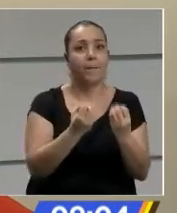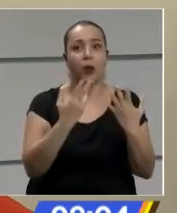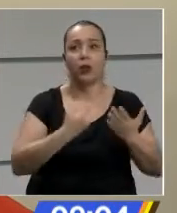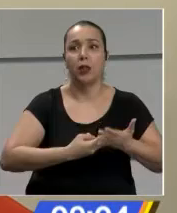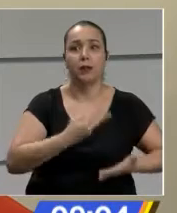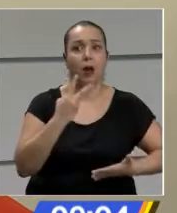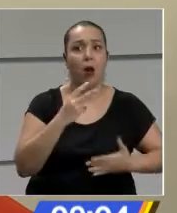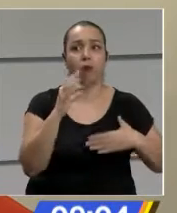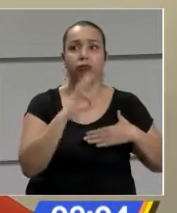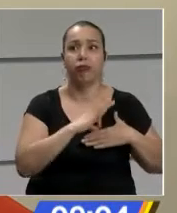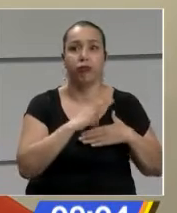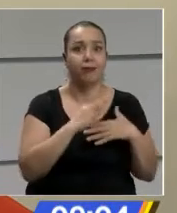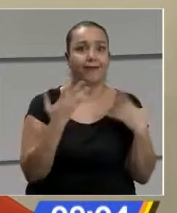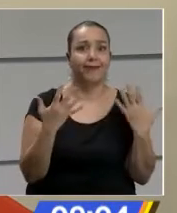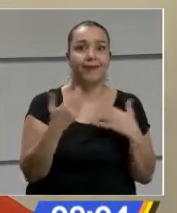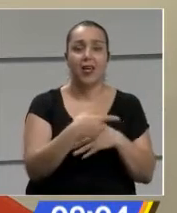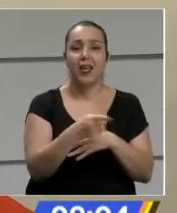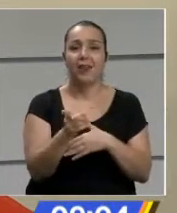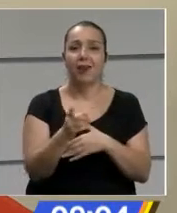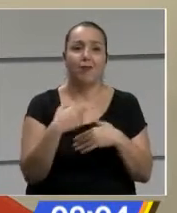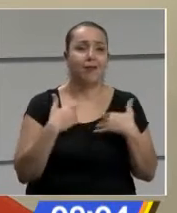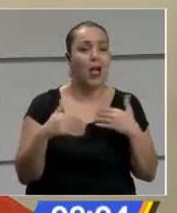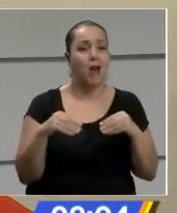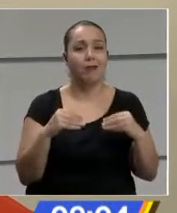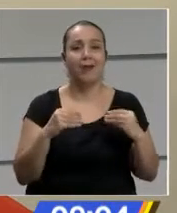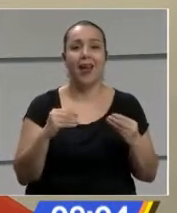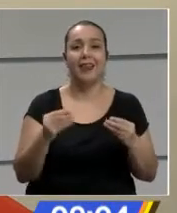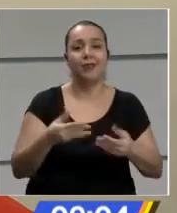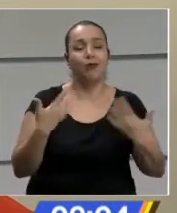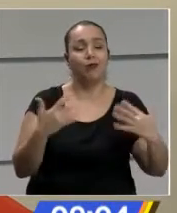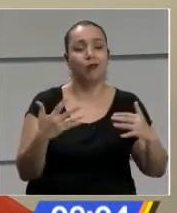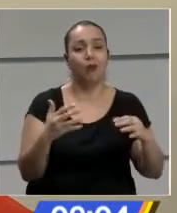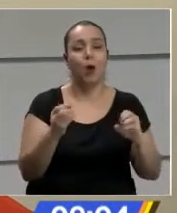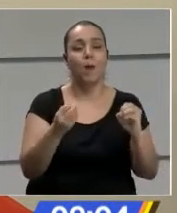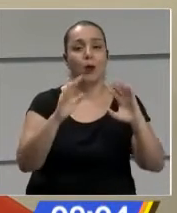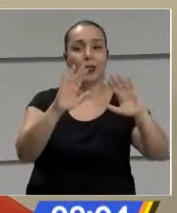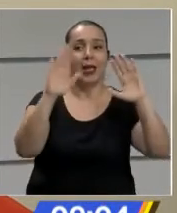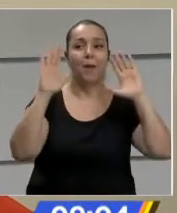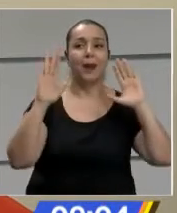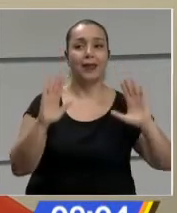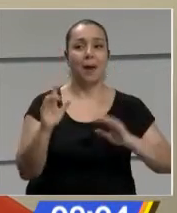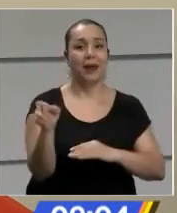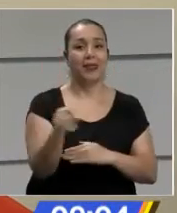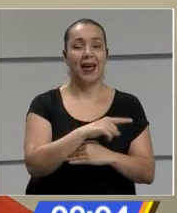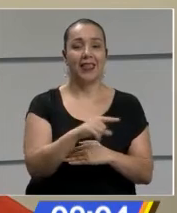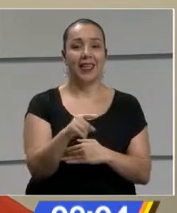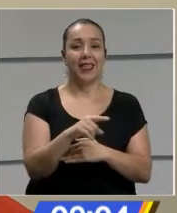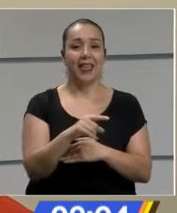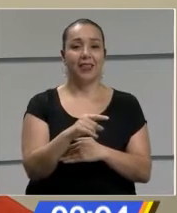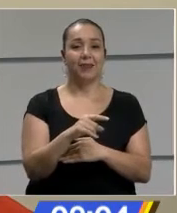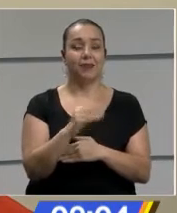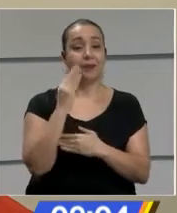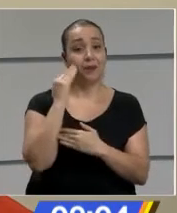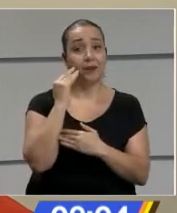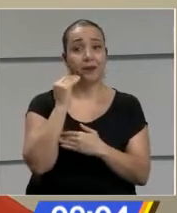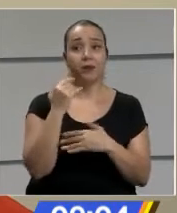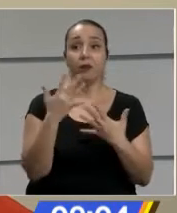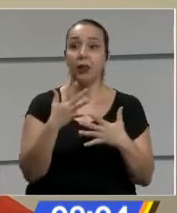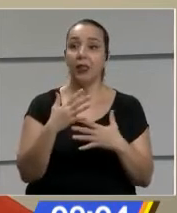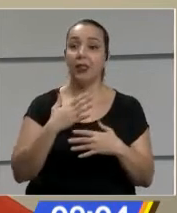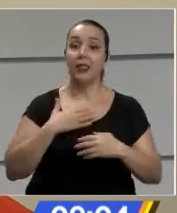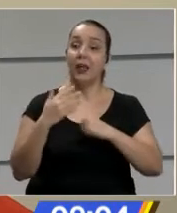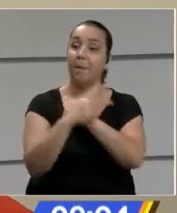fundamentales, bueno, ritmo, sabor, en fin, de todas las cosas maravillosas que tiene la cultura afrodescendiente. Nuestro país